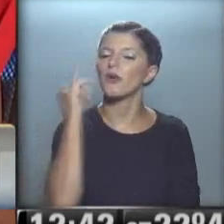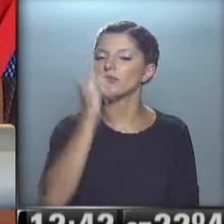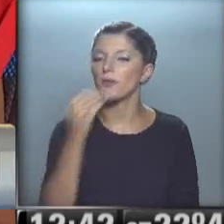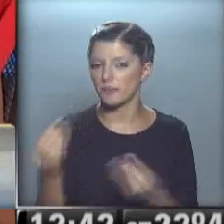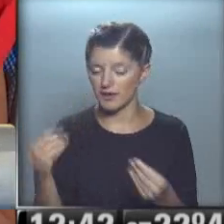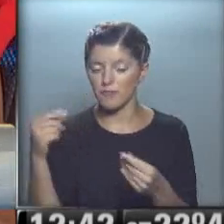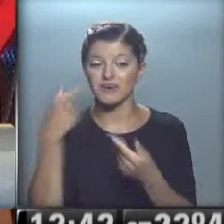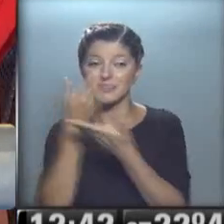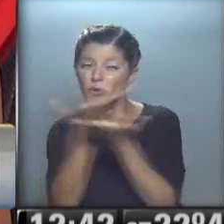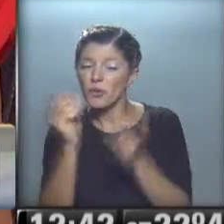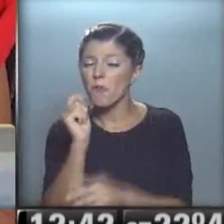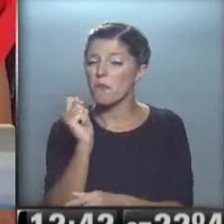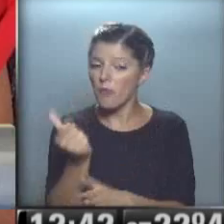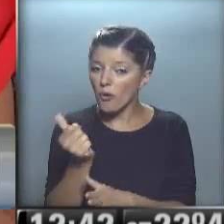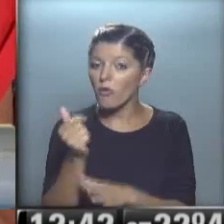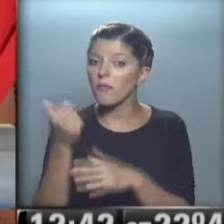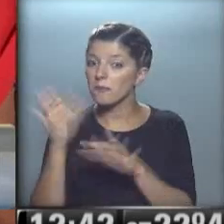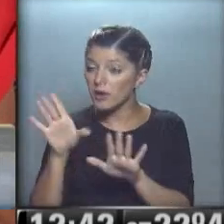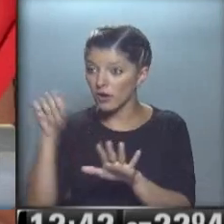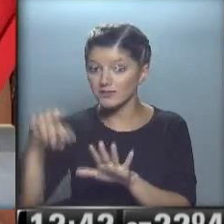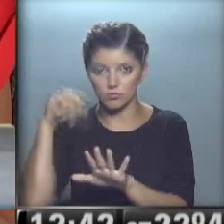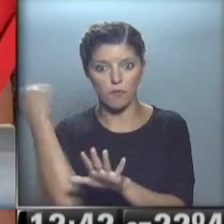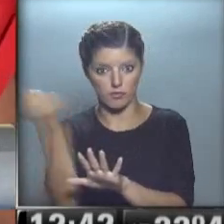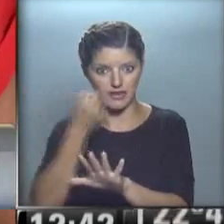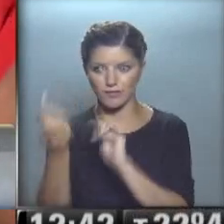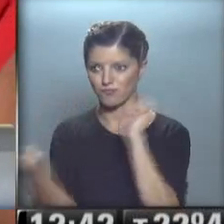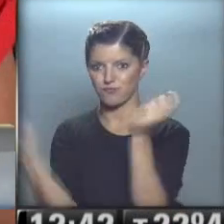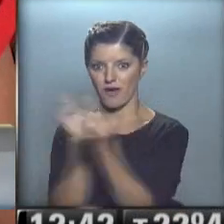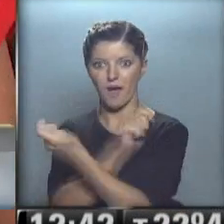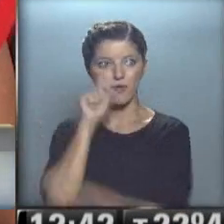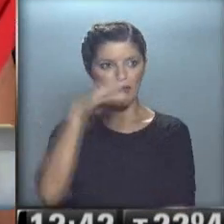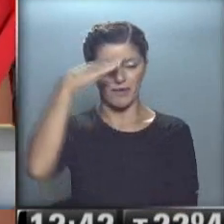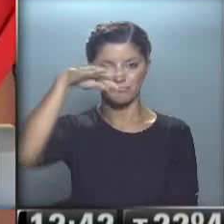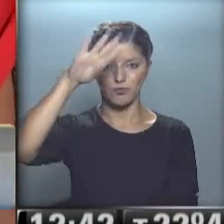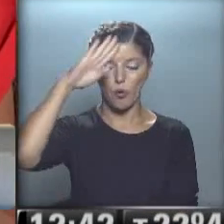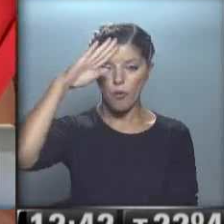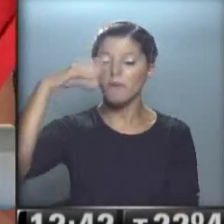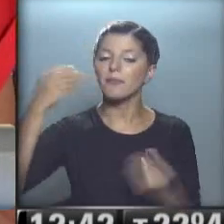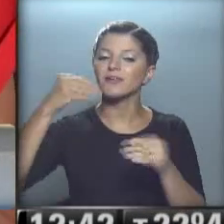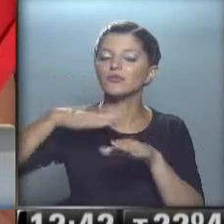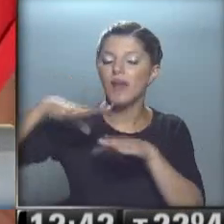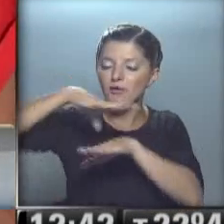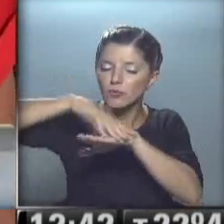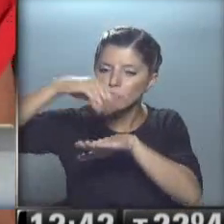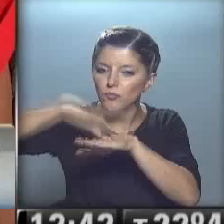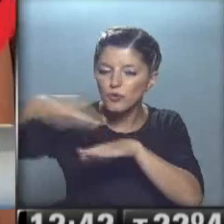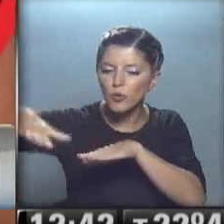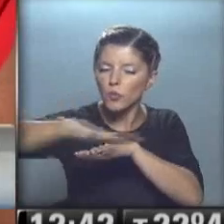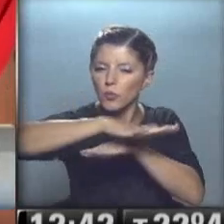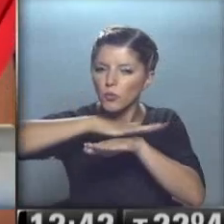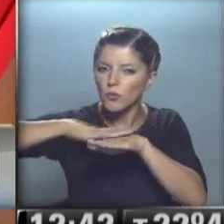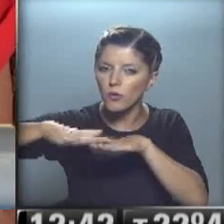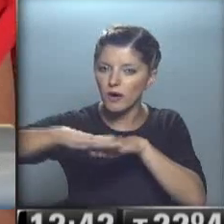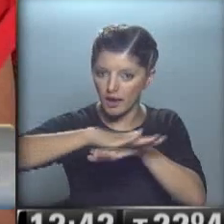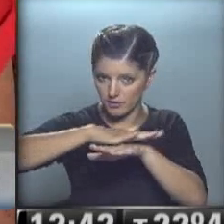no mucha publicidad pero es parte de los cambios que se están produciendo en Cuba porque es parte de una zona e de una